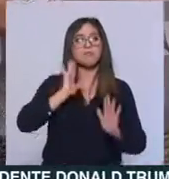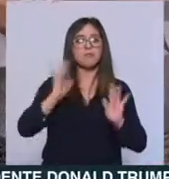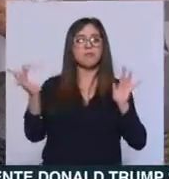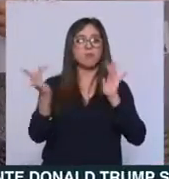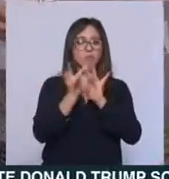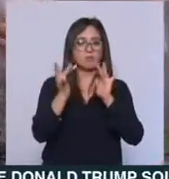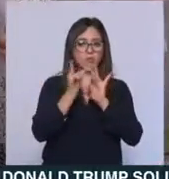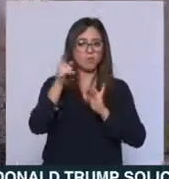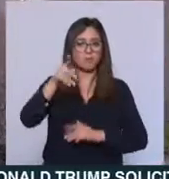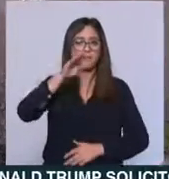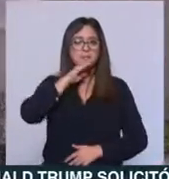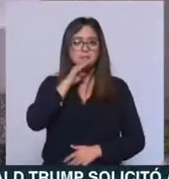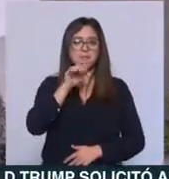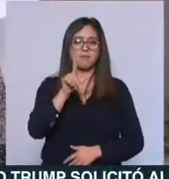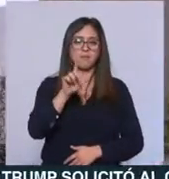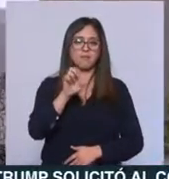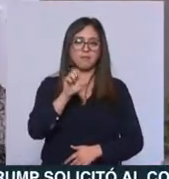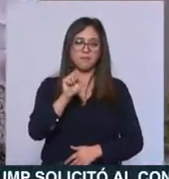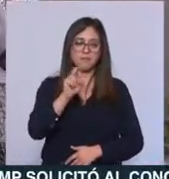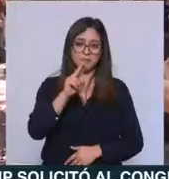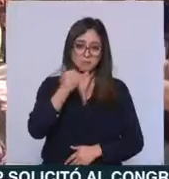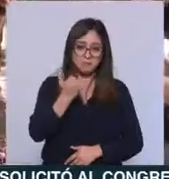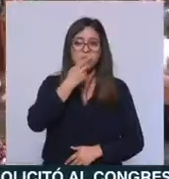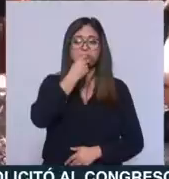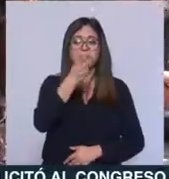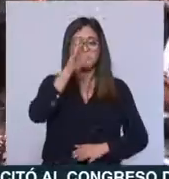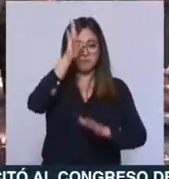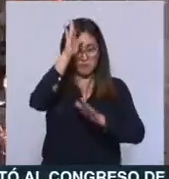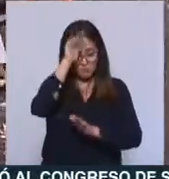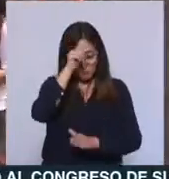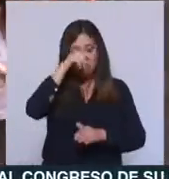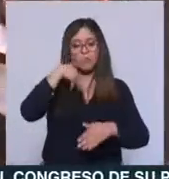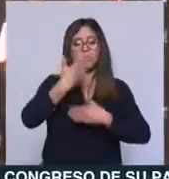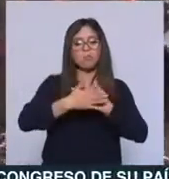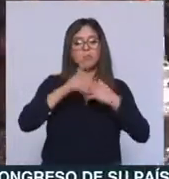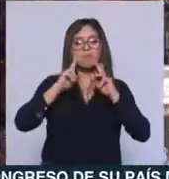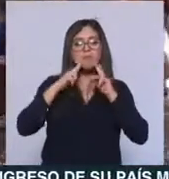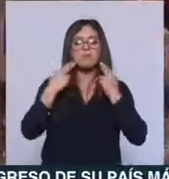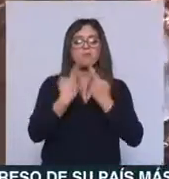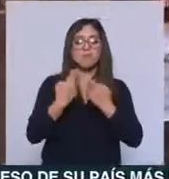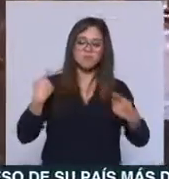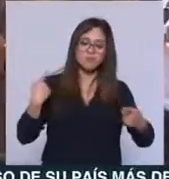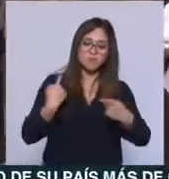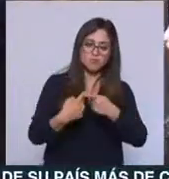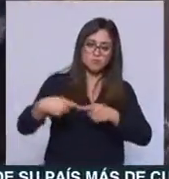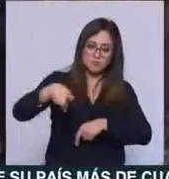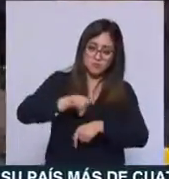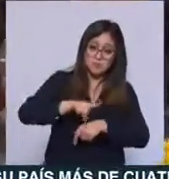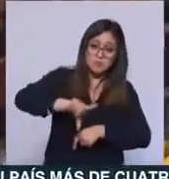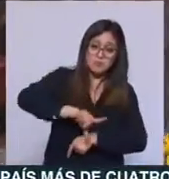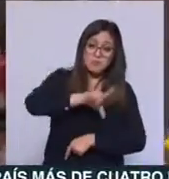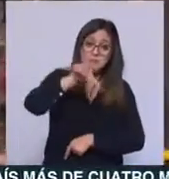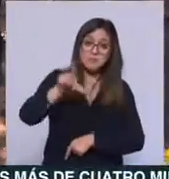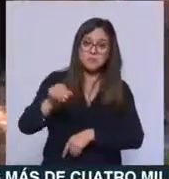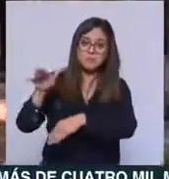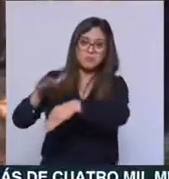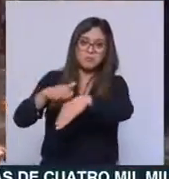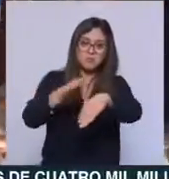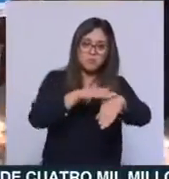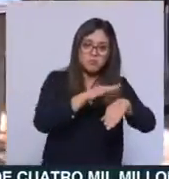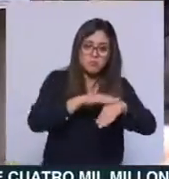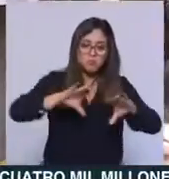Lesbi y acordó sostener diversas reuniones en próximos días. Además, anunció que convocará a otras víctimas